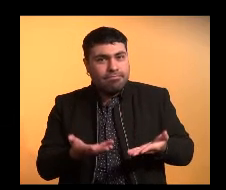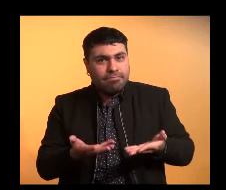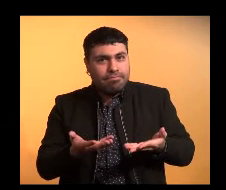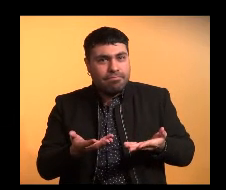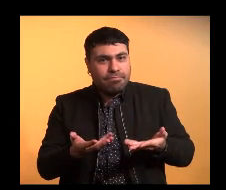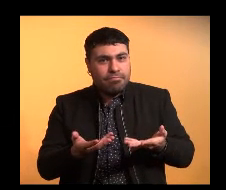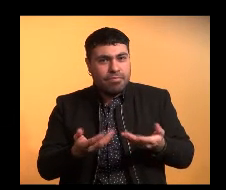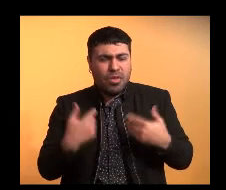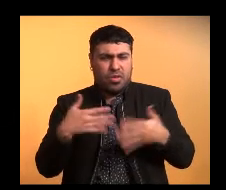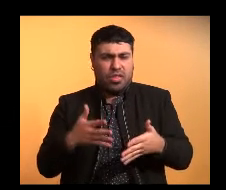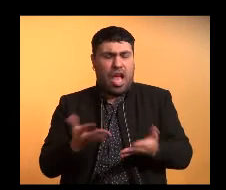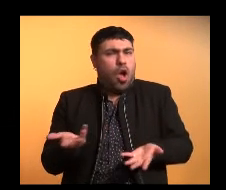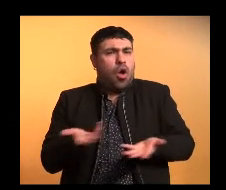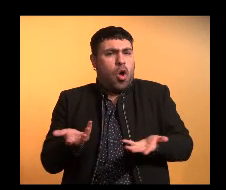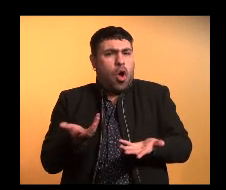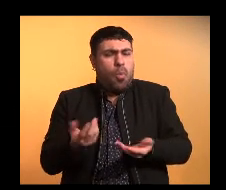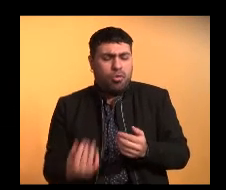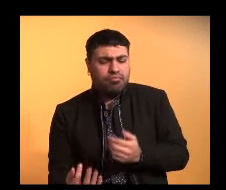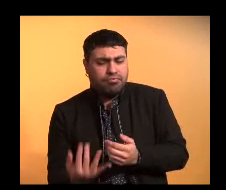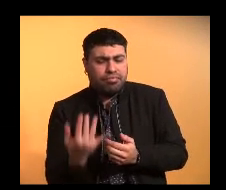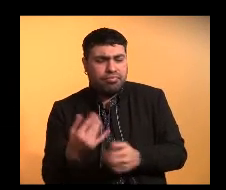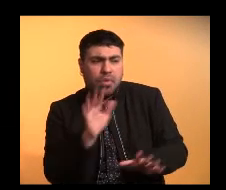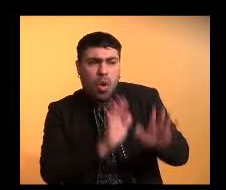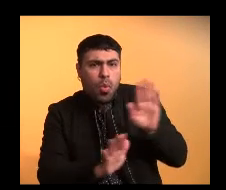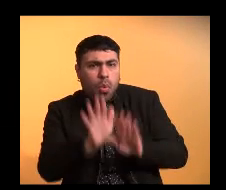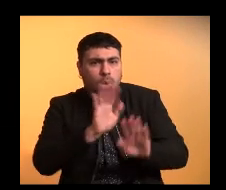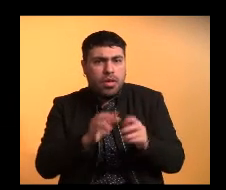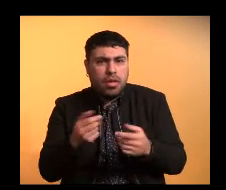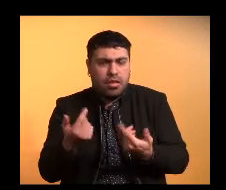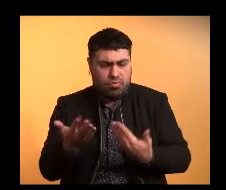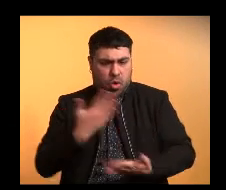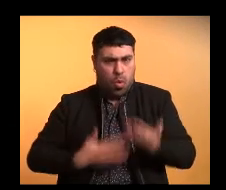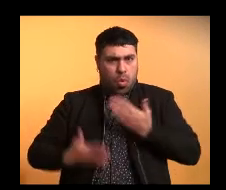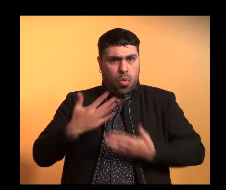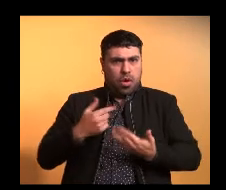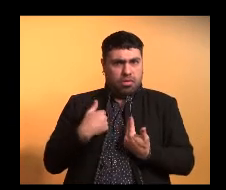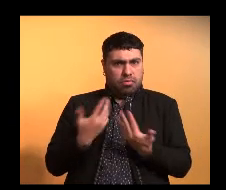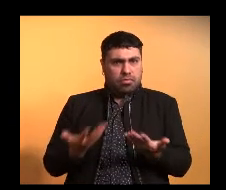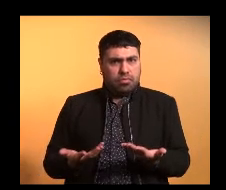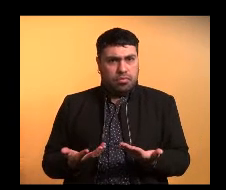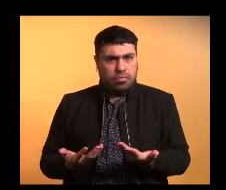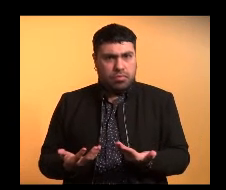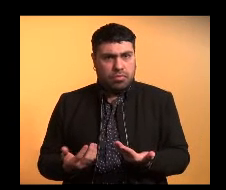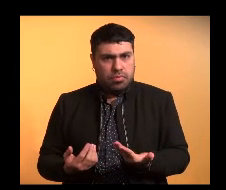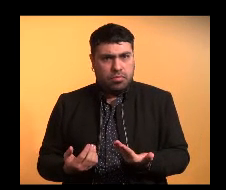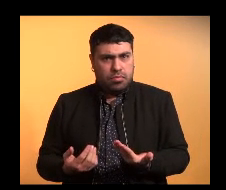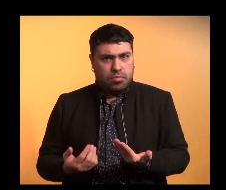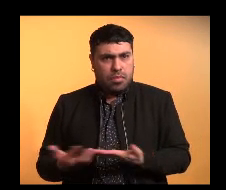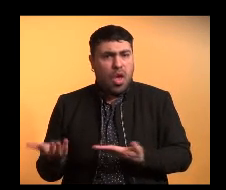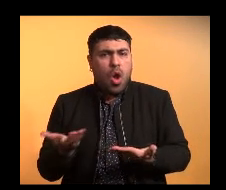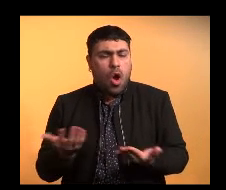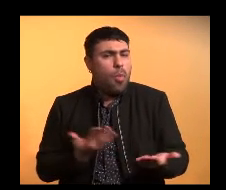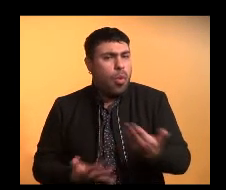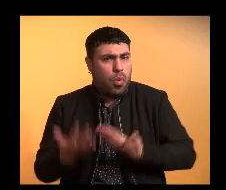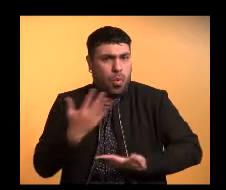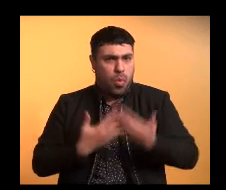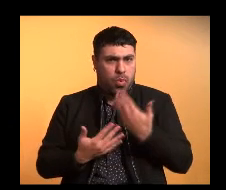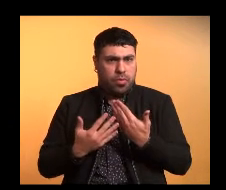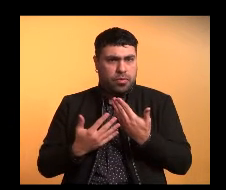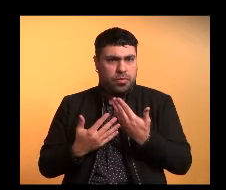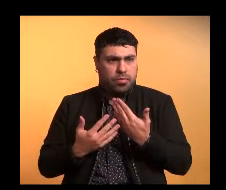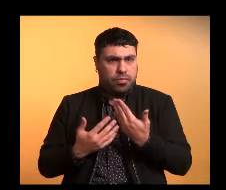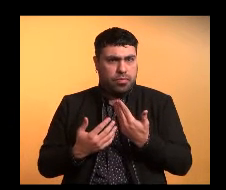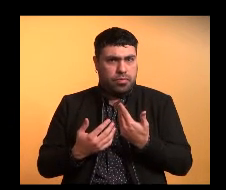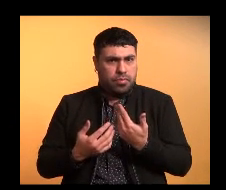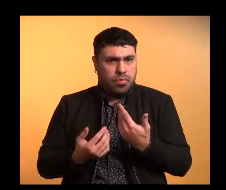han desarrollado una serie de estrategias para hacer frente a la herbivoría, para hacer frente a los organismos que las quieren consumir. Por ejemplo, han desarrollado una serie